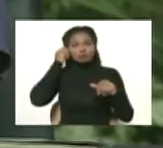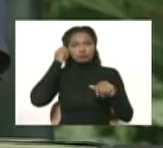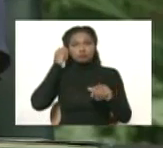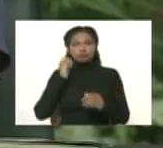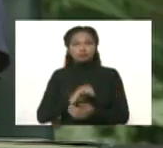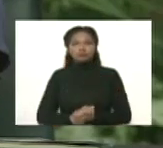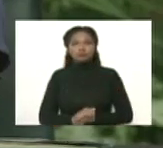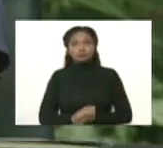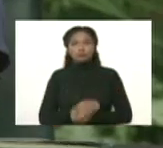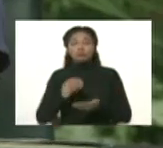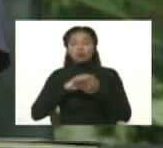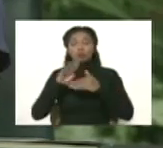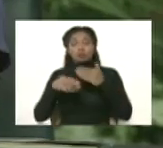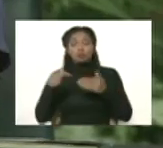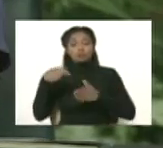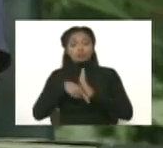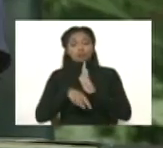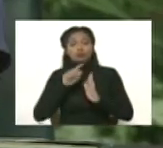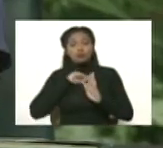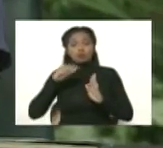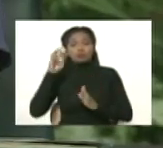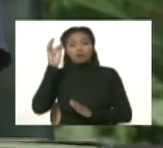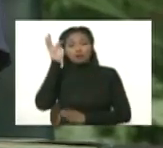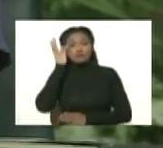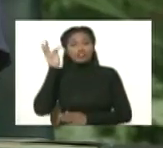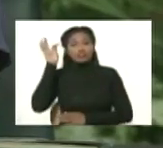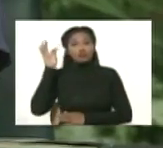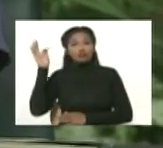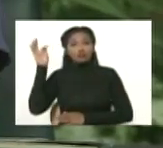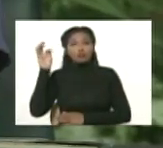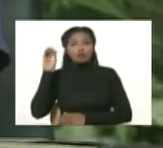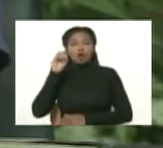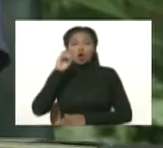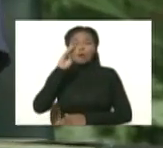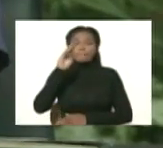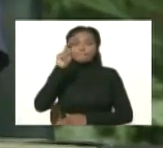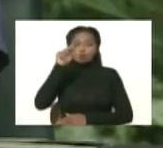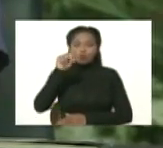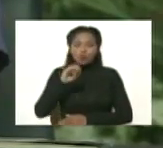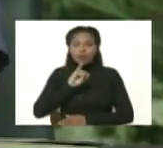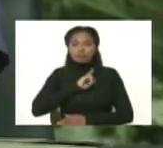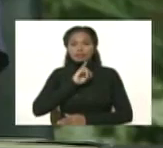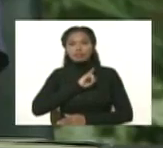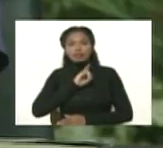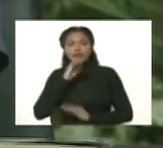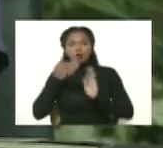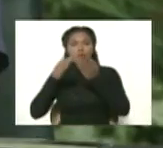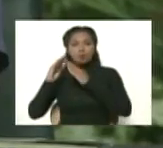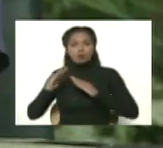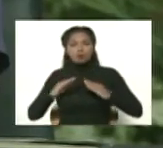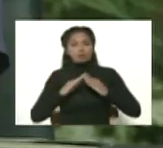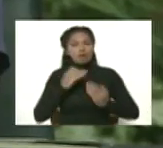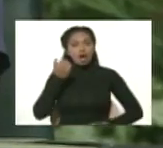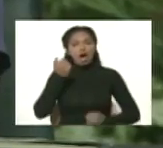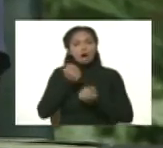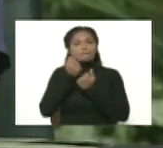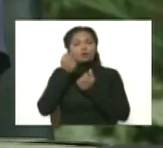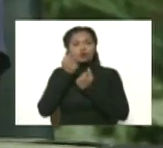Está enmarcado dentro de la filosofía Ubuntu, Muntu, identidad, comunidad,